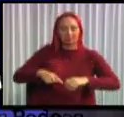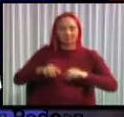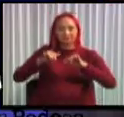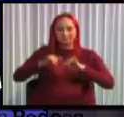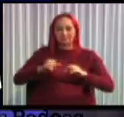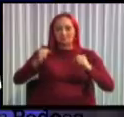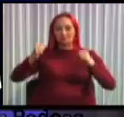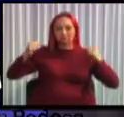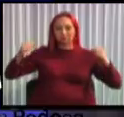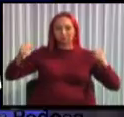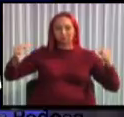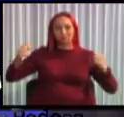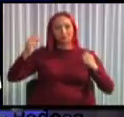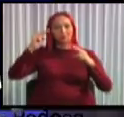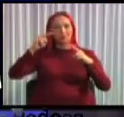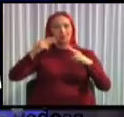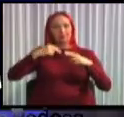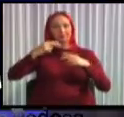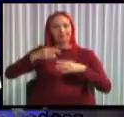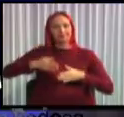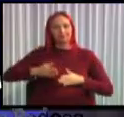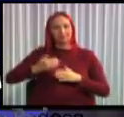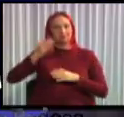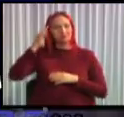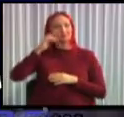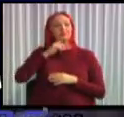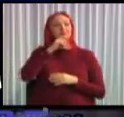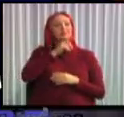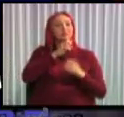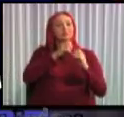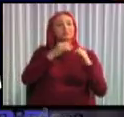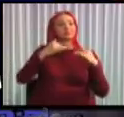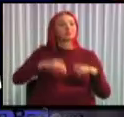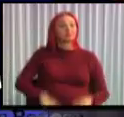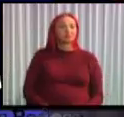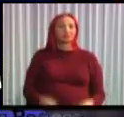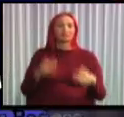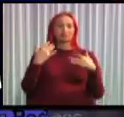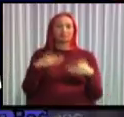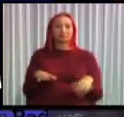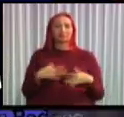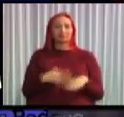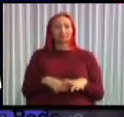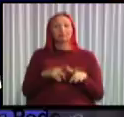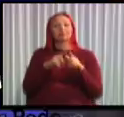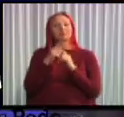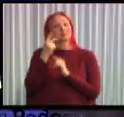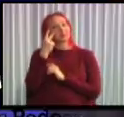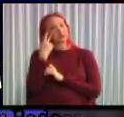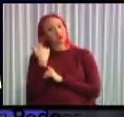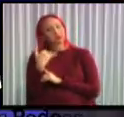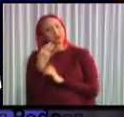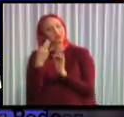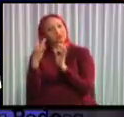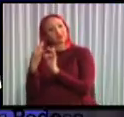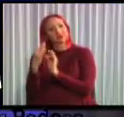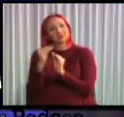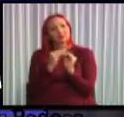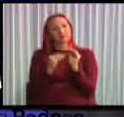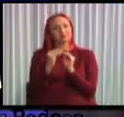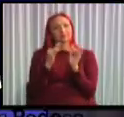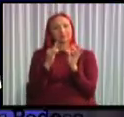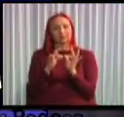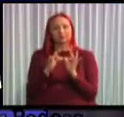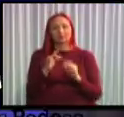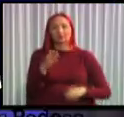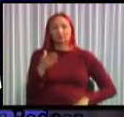por obesidad, ver que nuestros niños, realmente los números ya son alarmantes. Señores, tratemos de movernos,